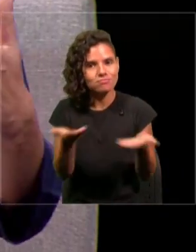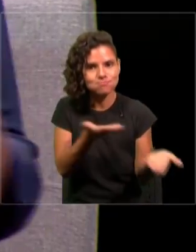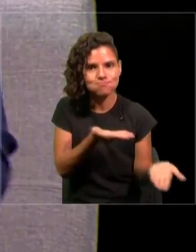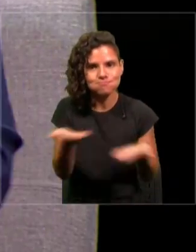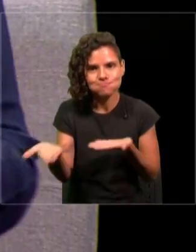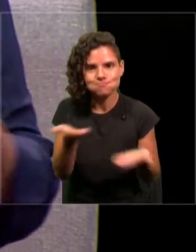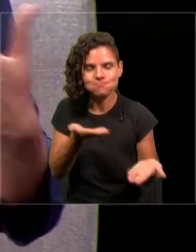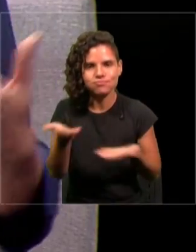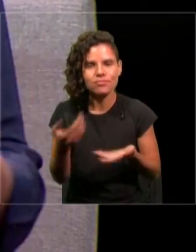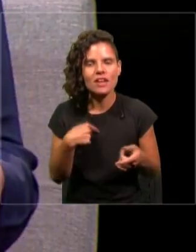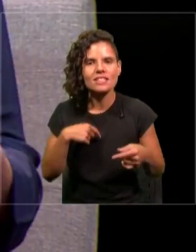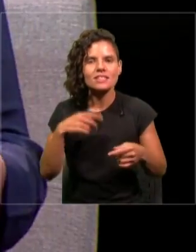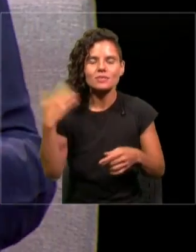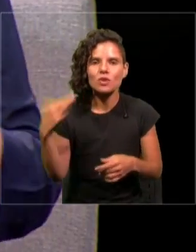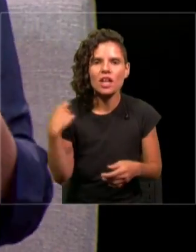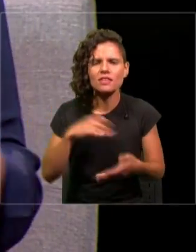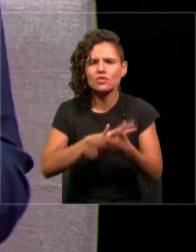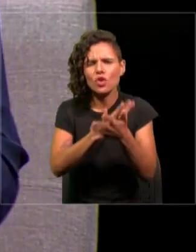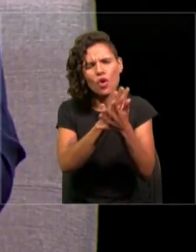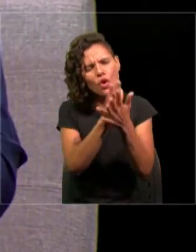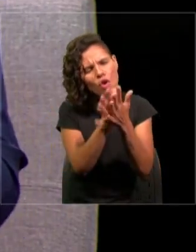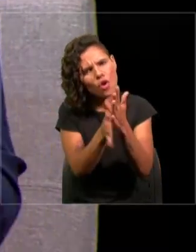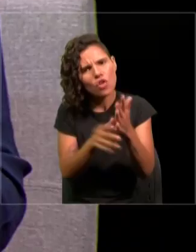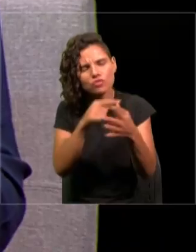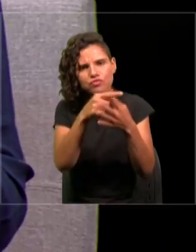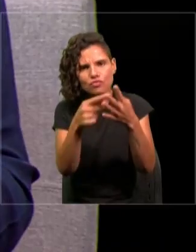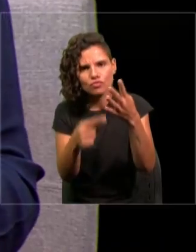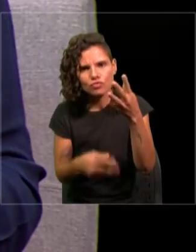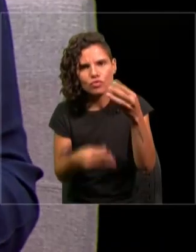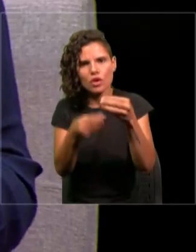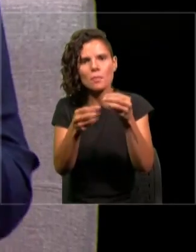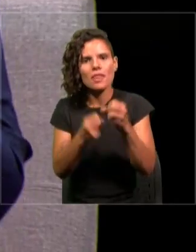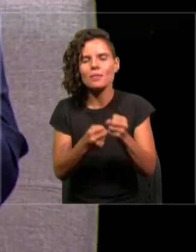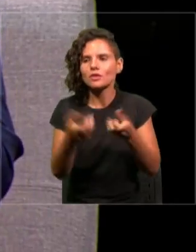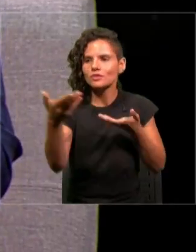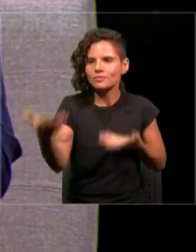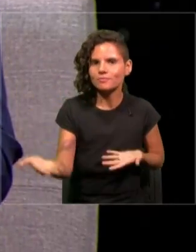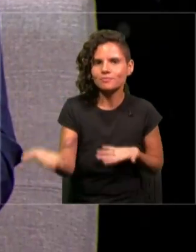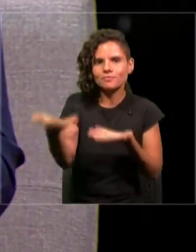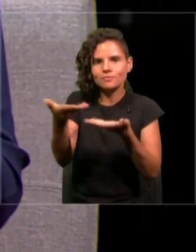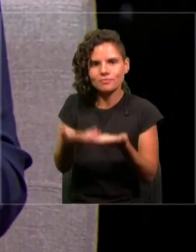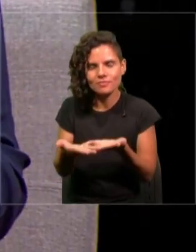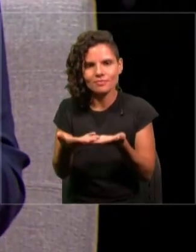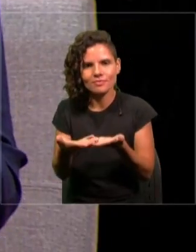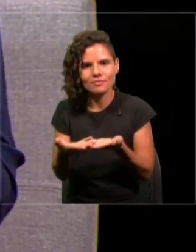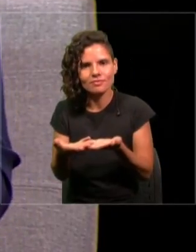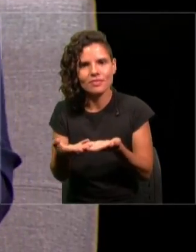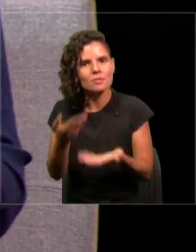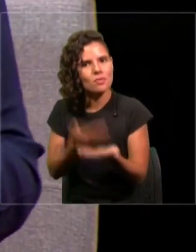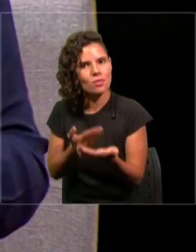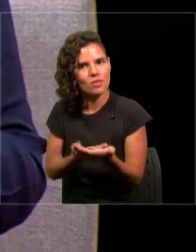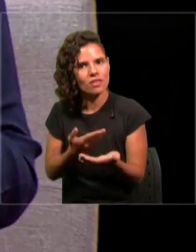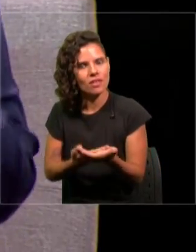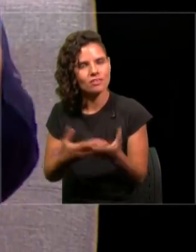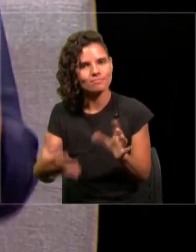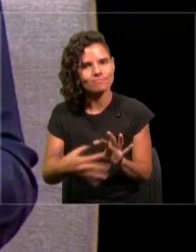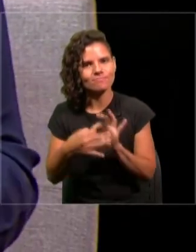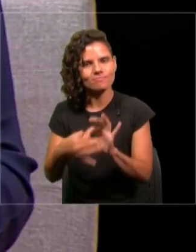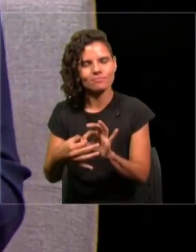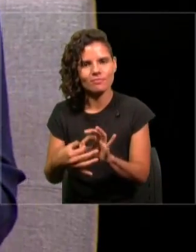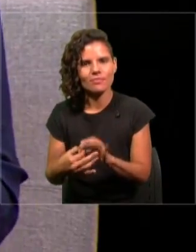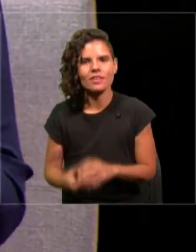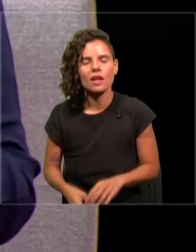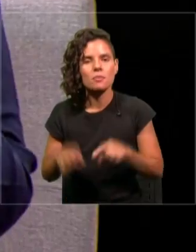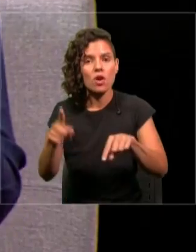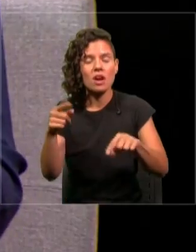donde todos estos elementos se redefinen en conjunto. Y lo que el concepto se ha